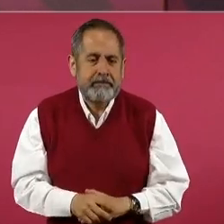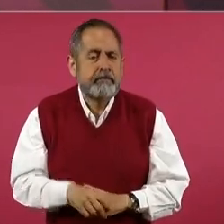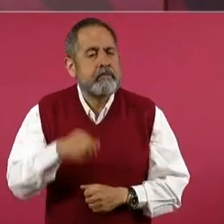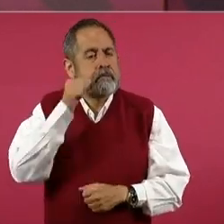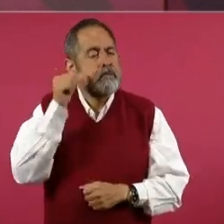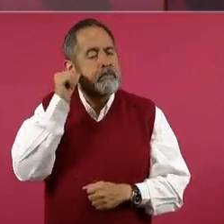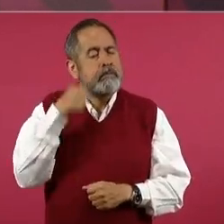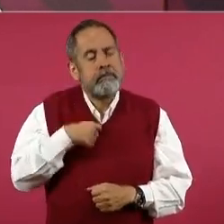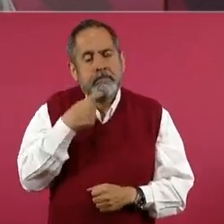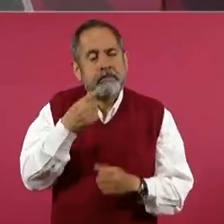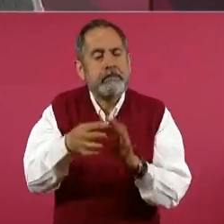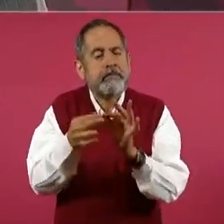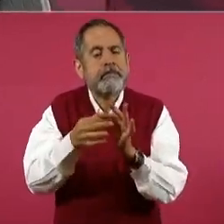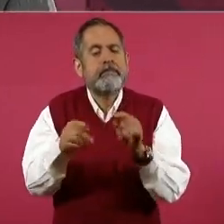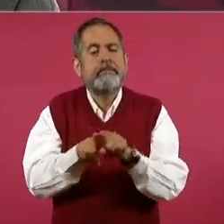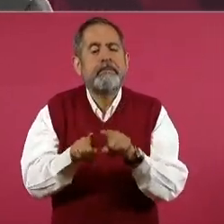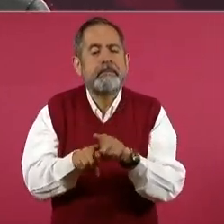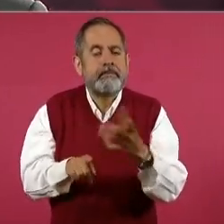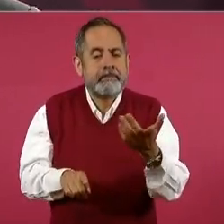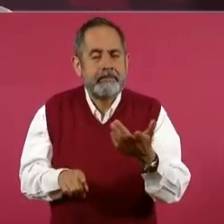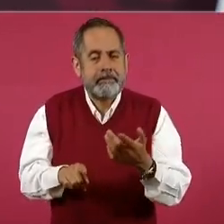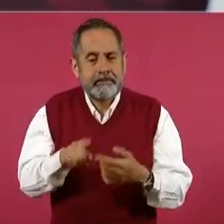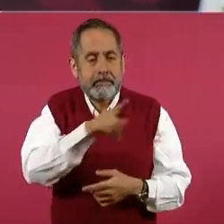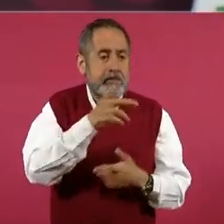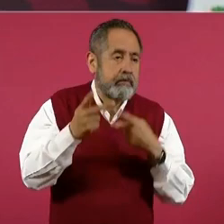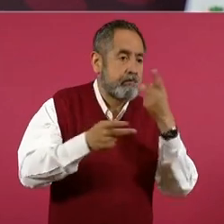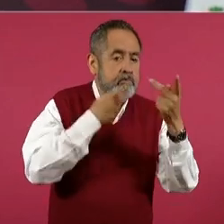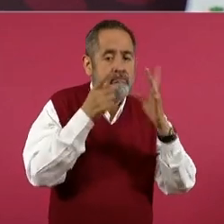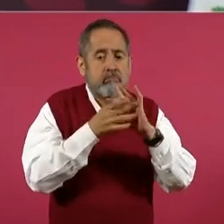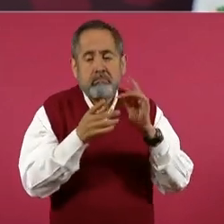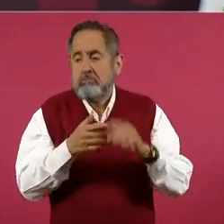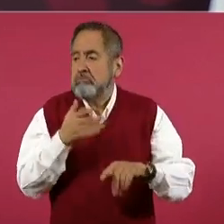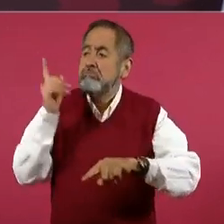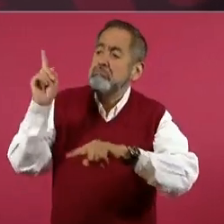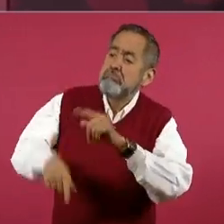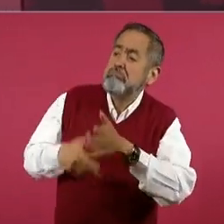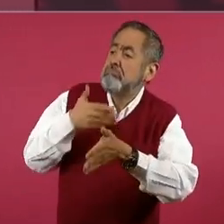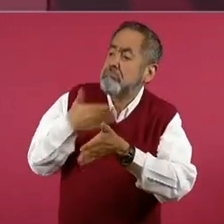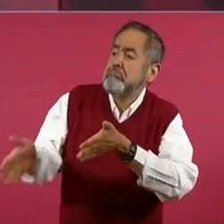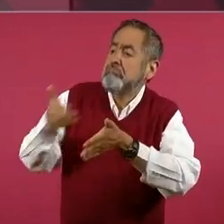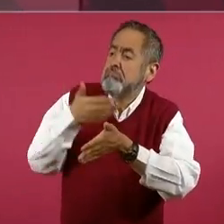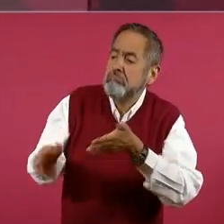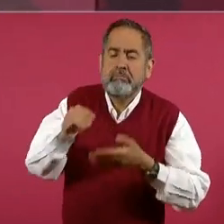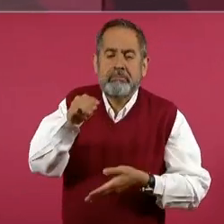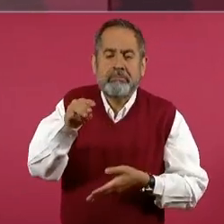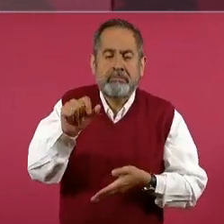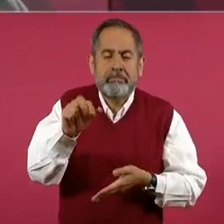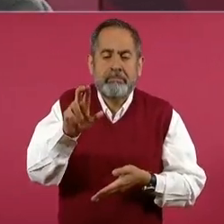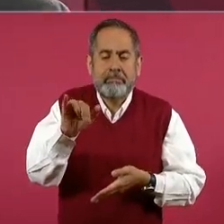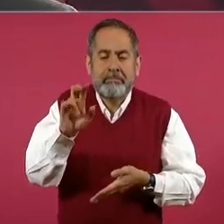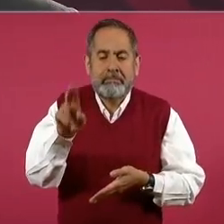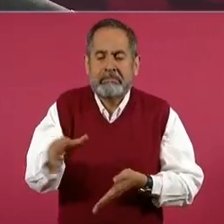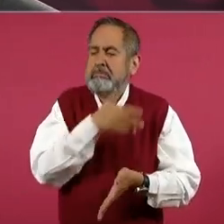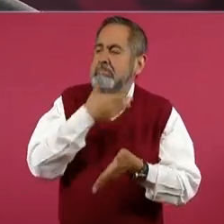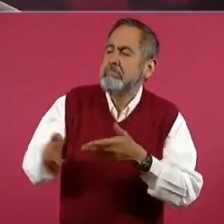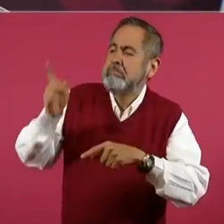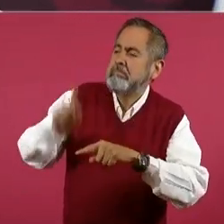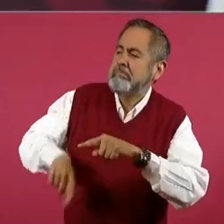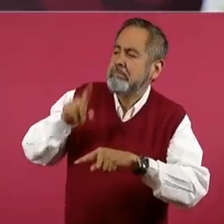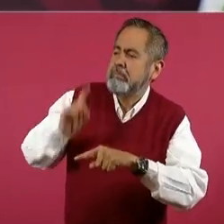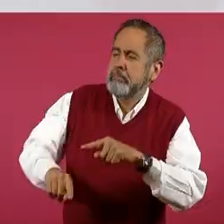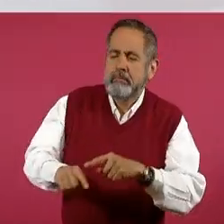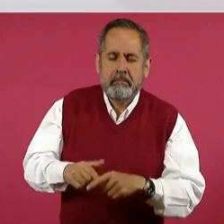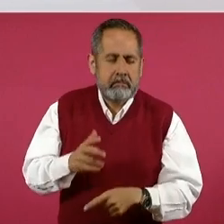Ayer hablaba yo de cómo coreaban, fuera Marín, fuera Marín, fuera Marín, fuera